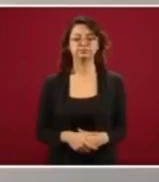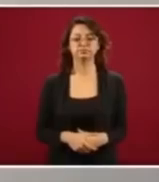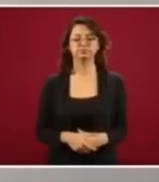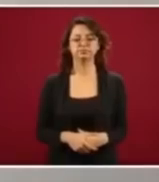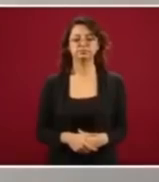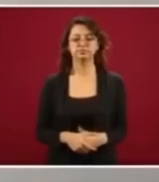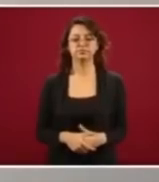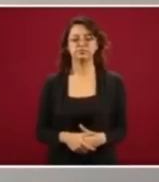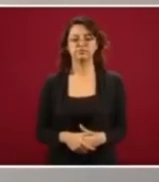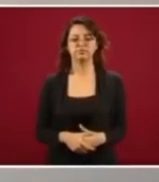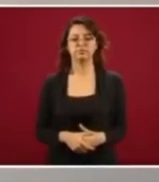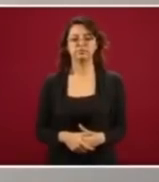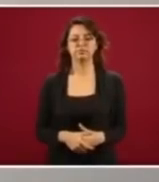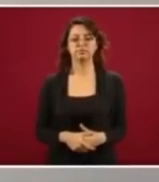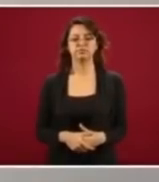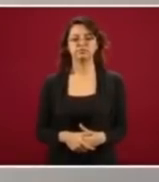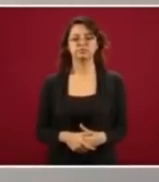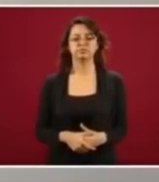se canceló